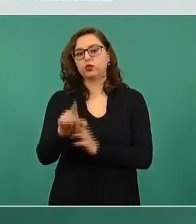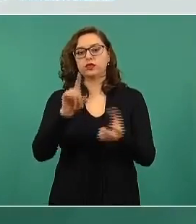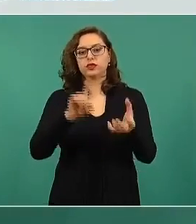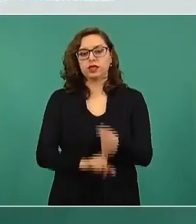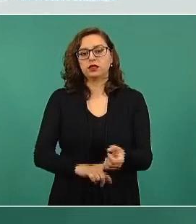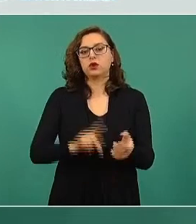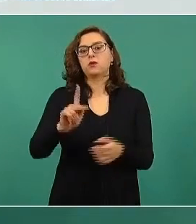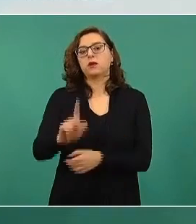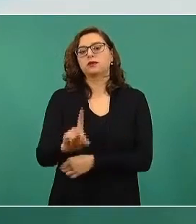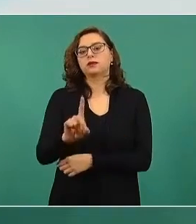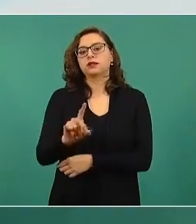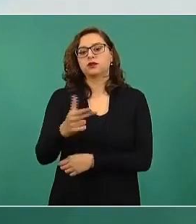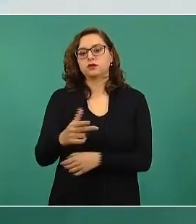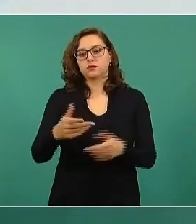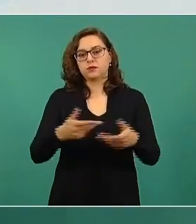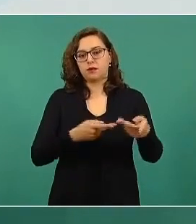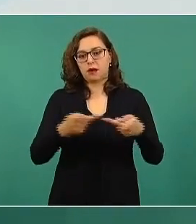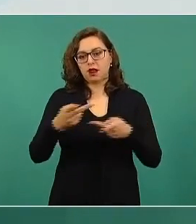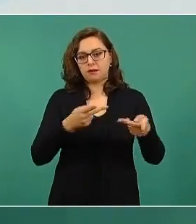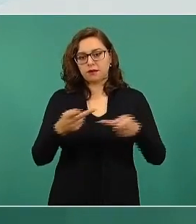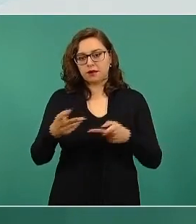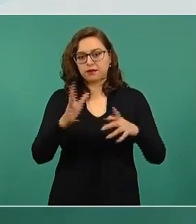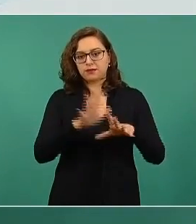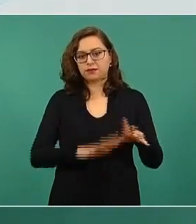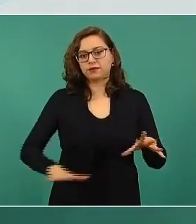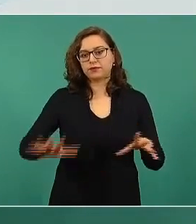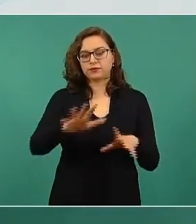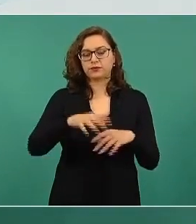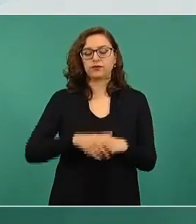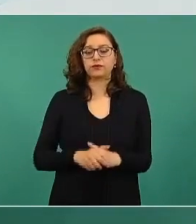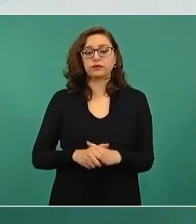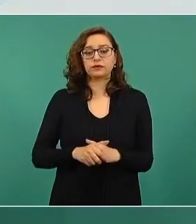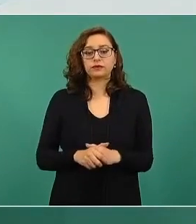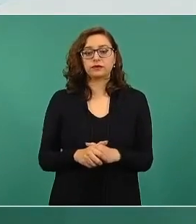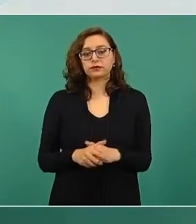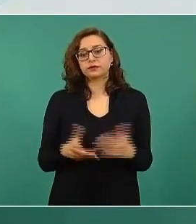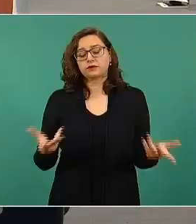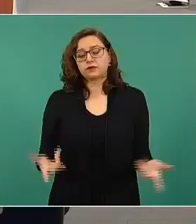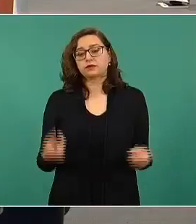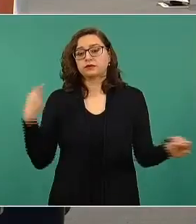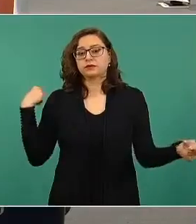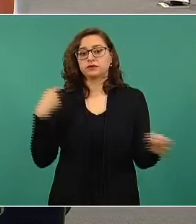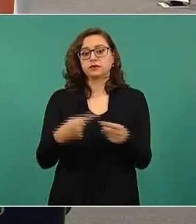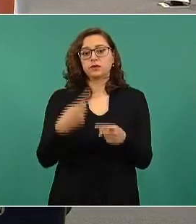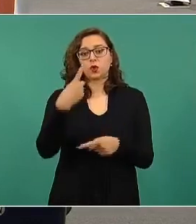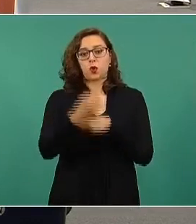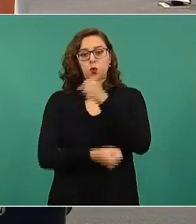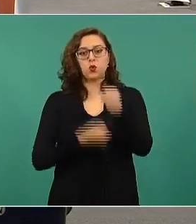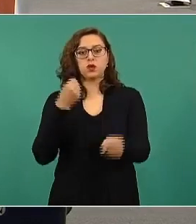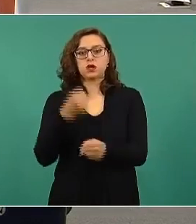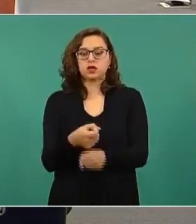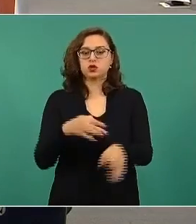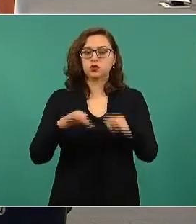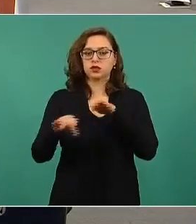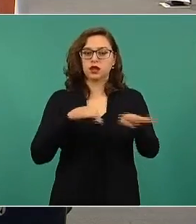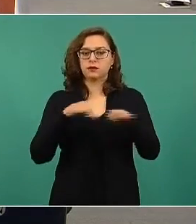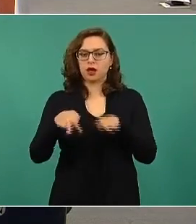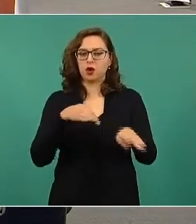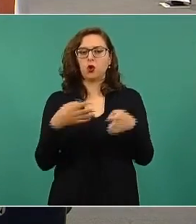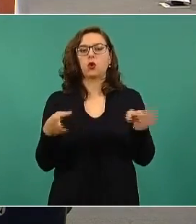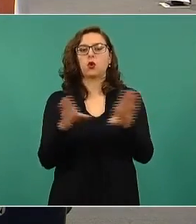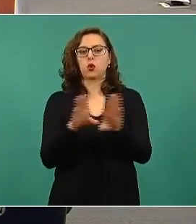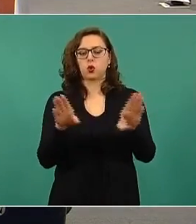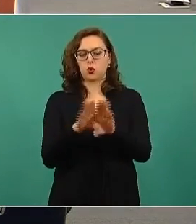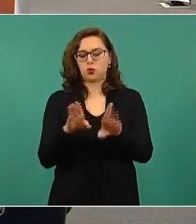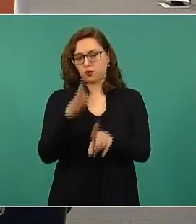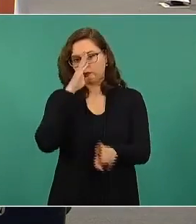venimos trabajando. Siguiente lámina. Este es el resumen de las acciones que realizamos en el primer año. Como podrán ver, nos enfocamos en gran parte